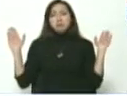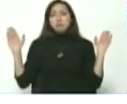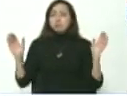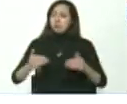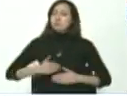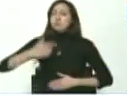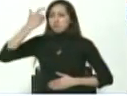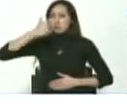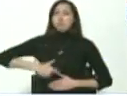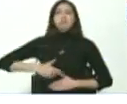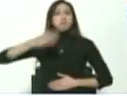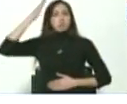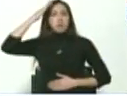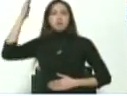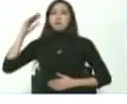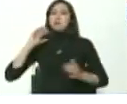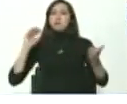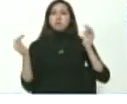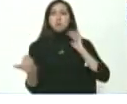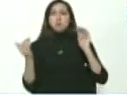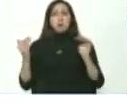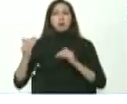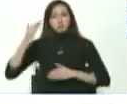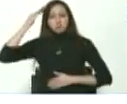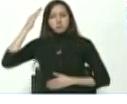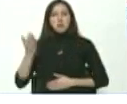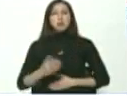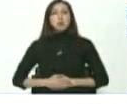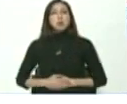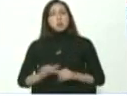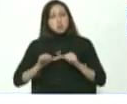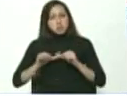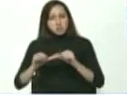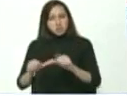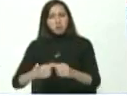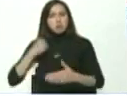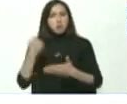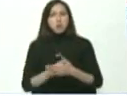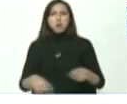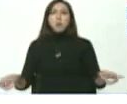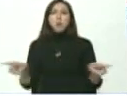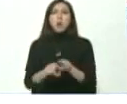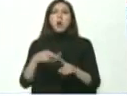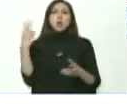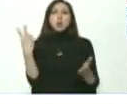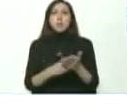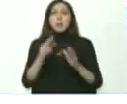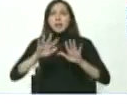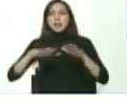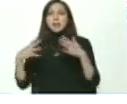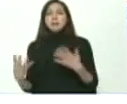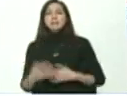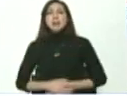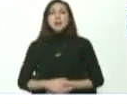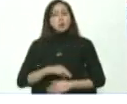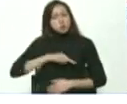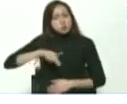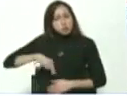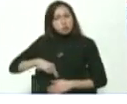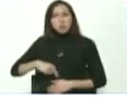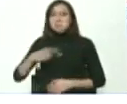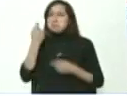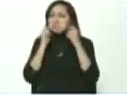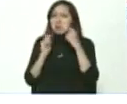alto, con la moral en alto, y seguimos la batalla, como hicimos en el 2015. No nos pusimos a lloriquear,